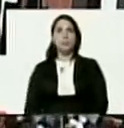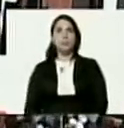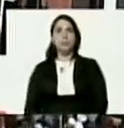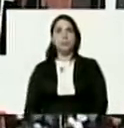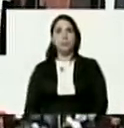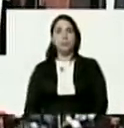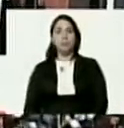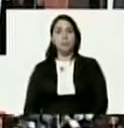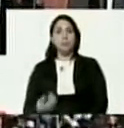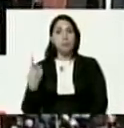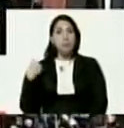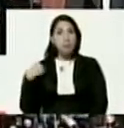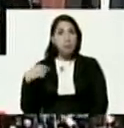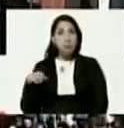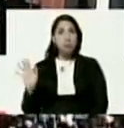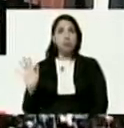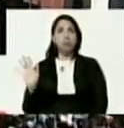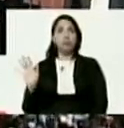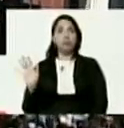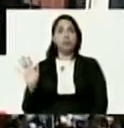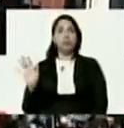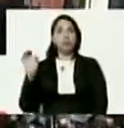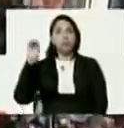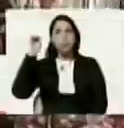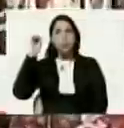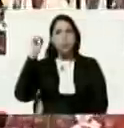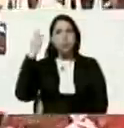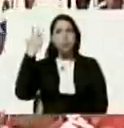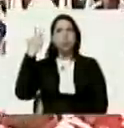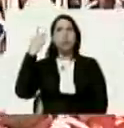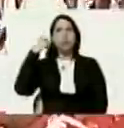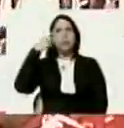tuviera una iluminación de sensatez